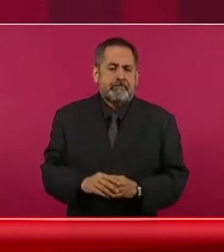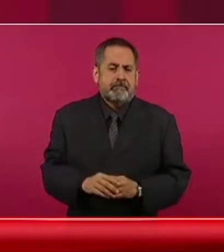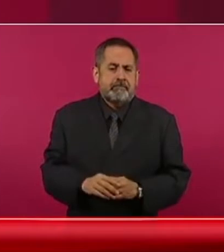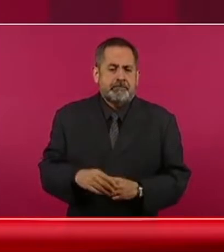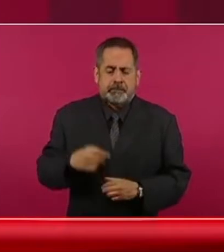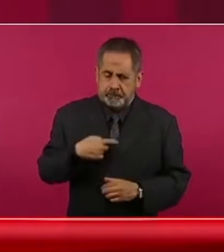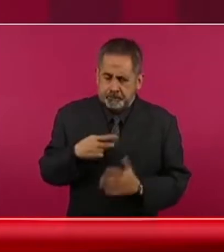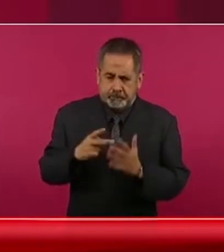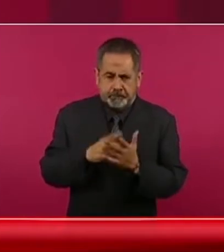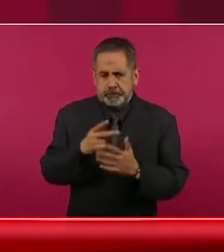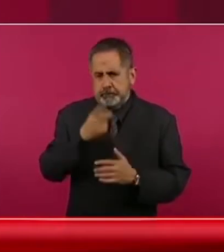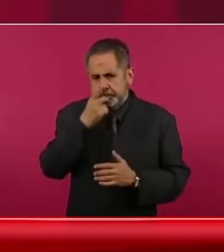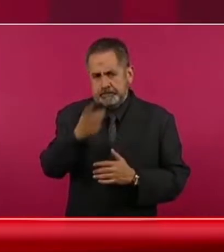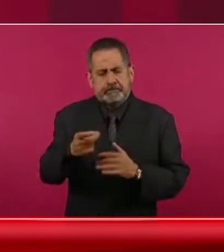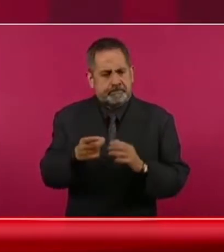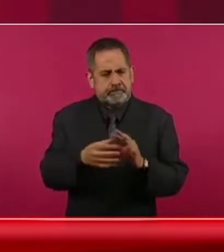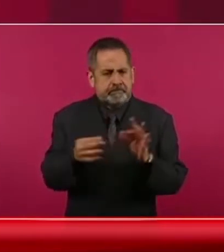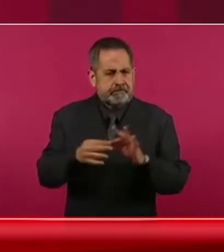sostengo